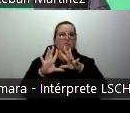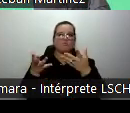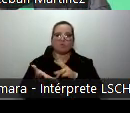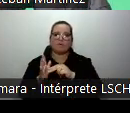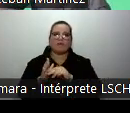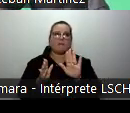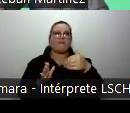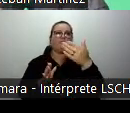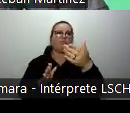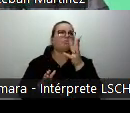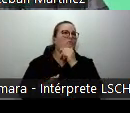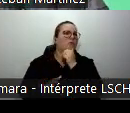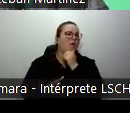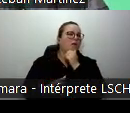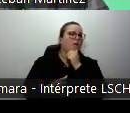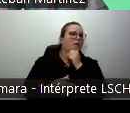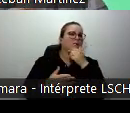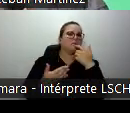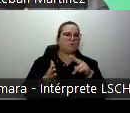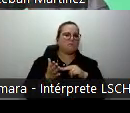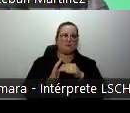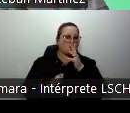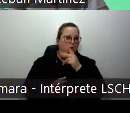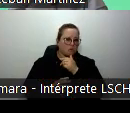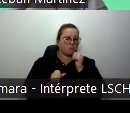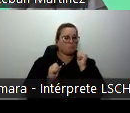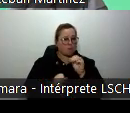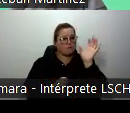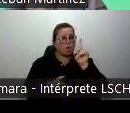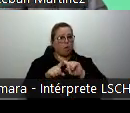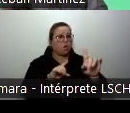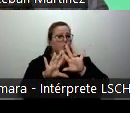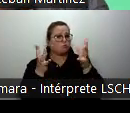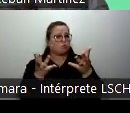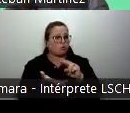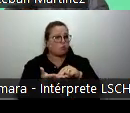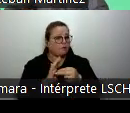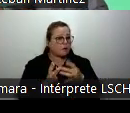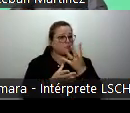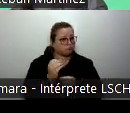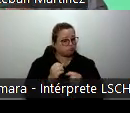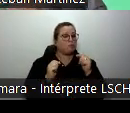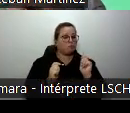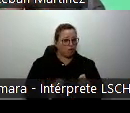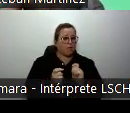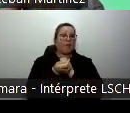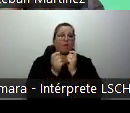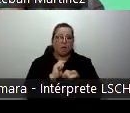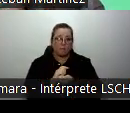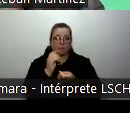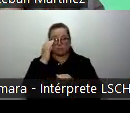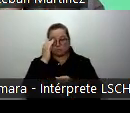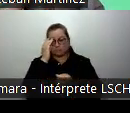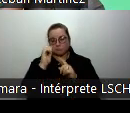alguien ya lo logra resolver Y ya no es un problema Bueno puede buscar otro problema en el mundo a solucionar y así esto puede ir cambiando de hecho